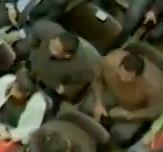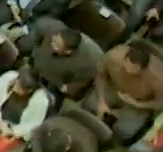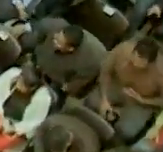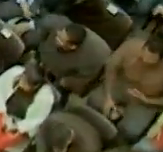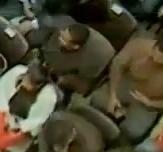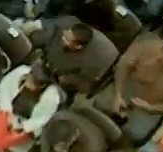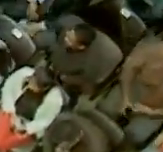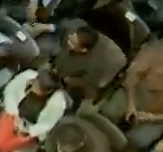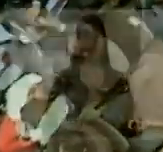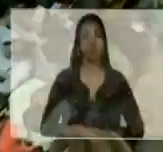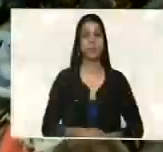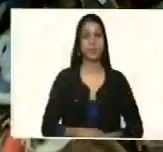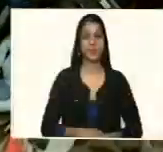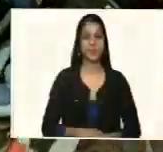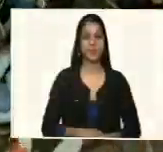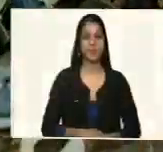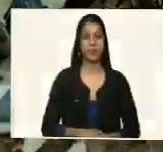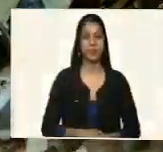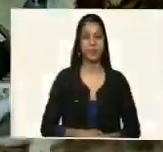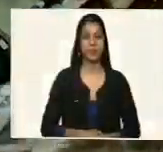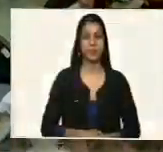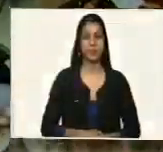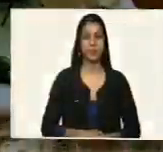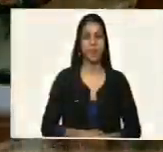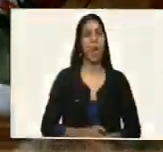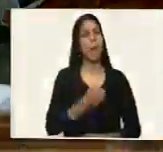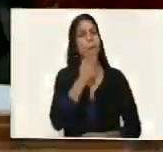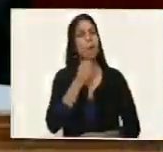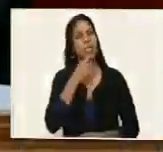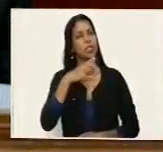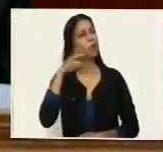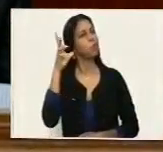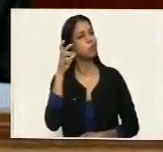Temístocles Salazar. Qué bonita la historia, ¿vale?